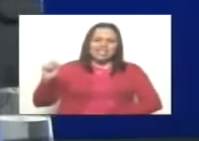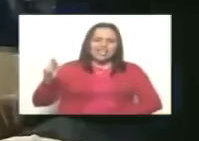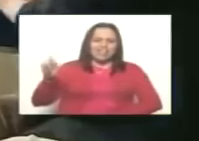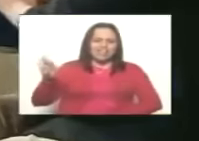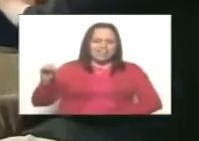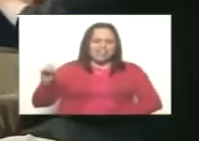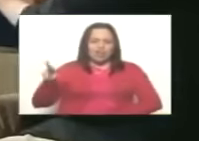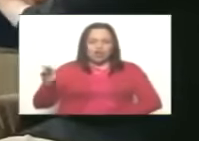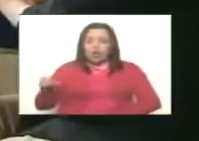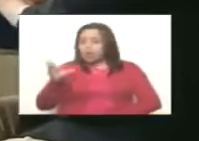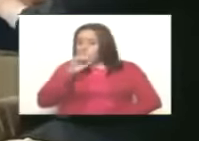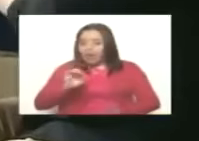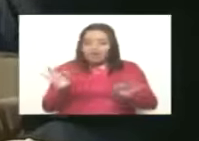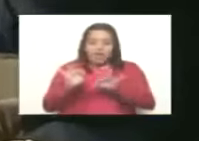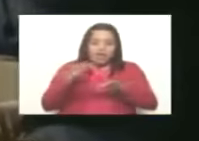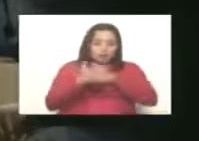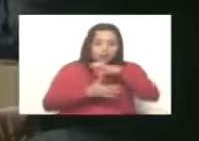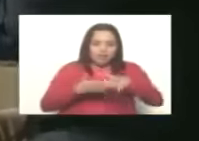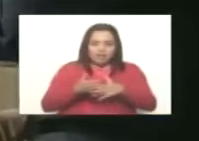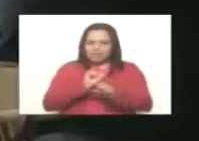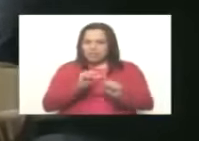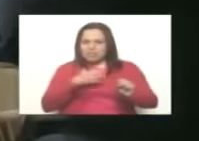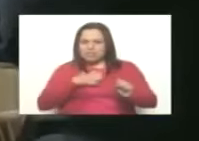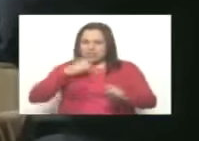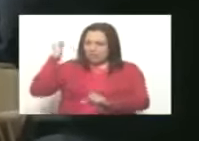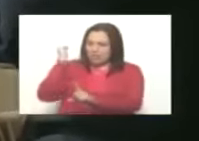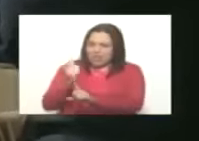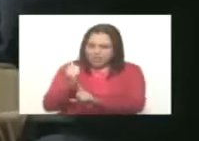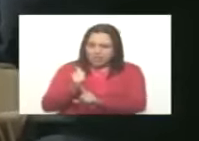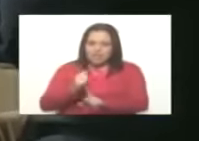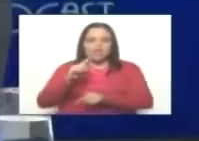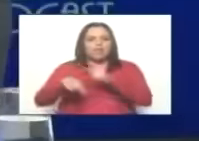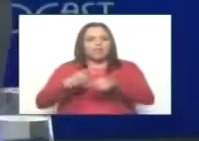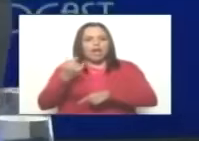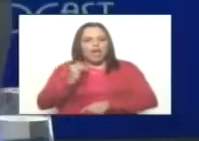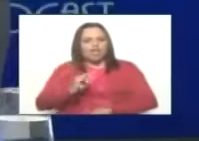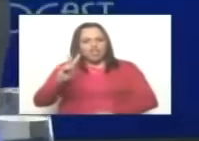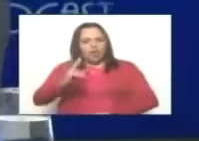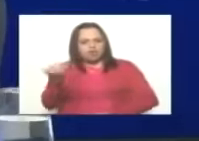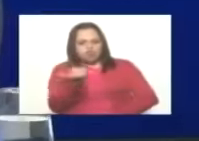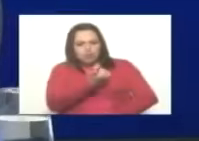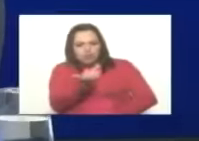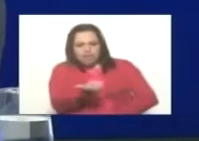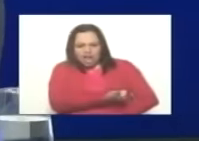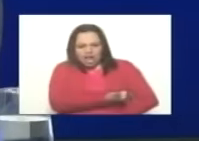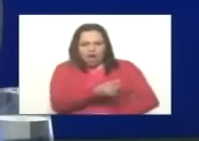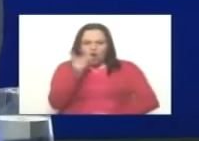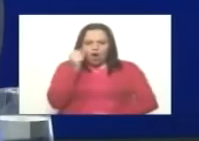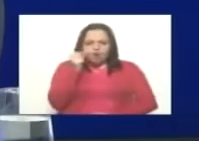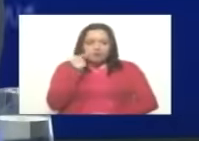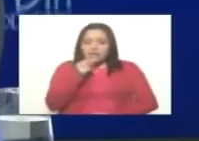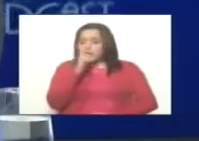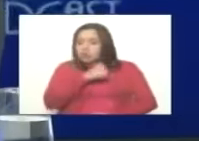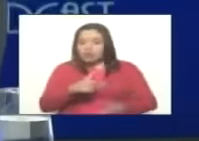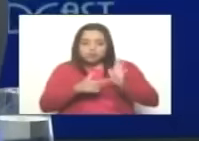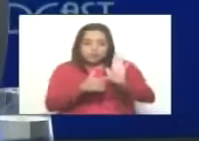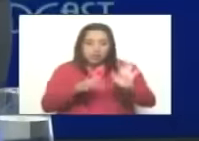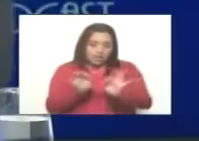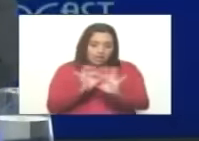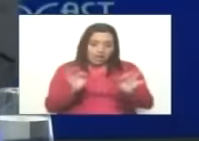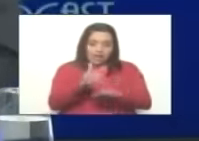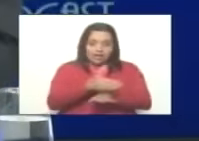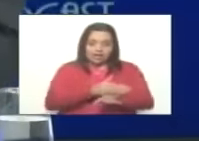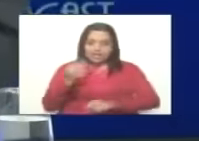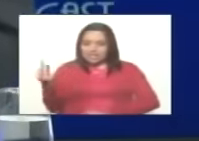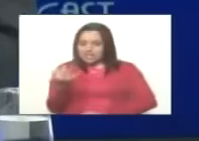lo tanto, era imposible que lo matara. Segundo, las puñaladas. Que la autopsia no había revelado.